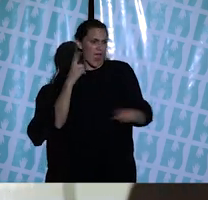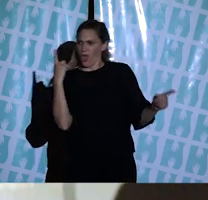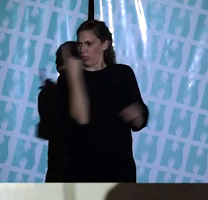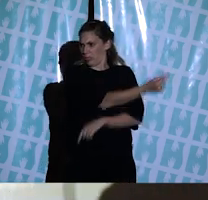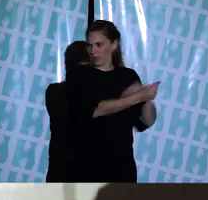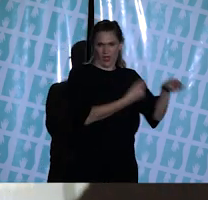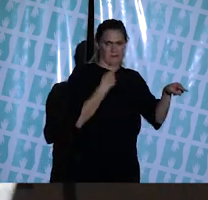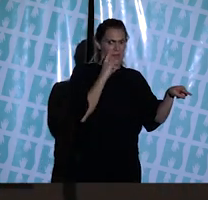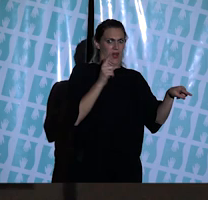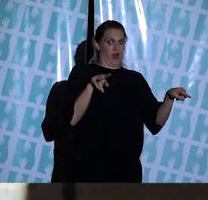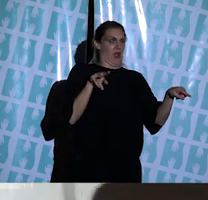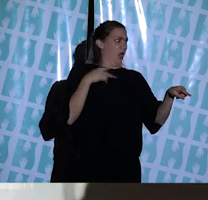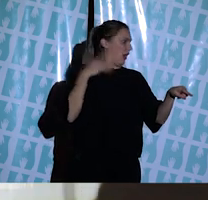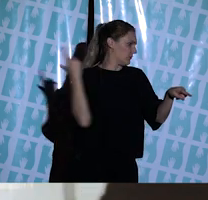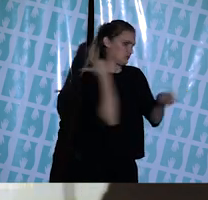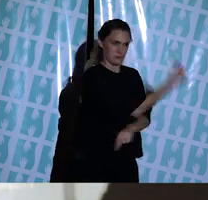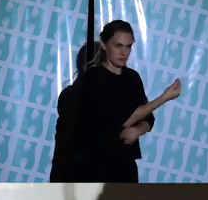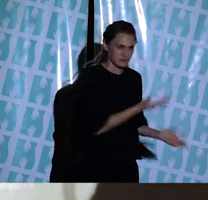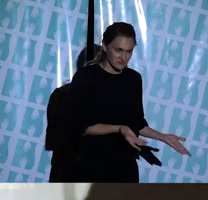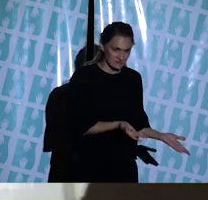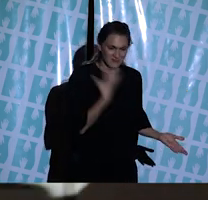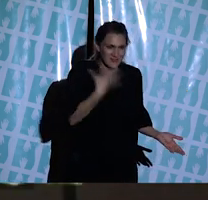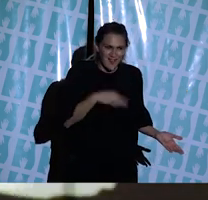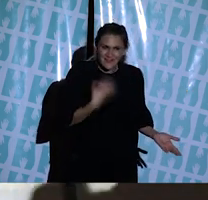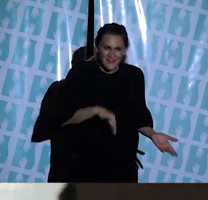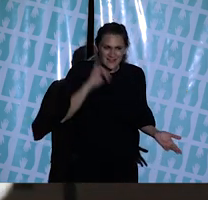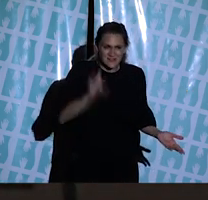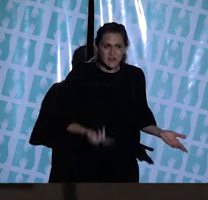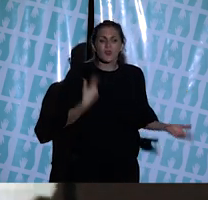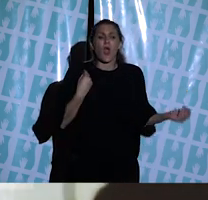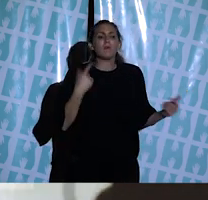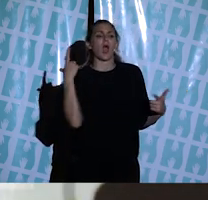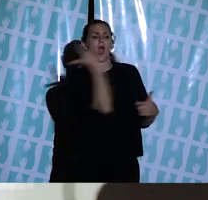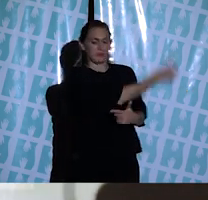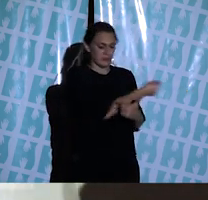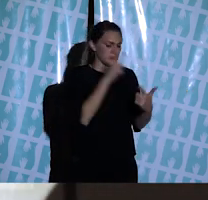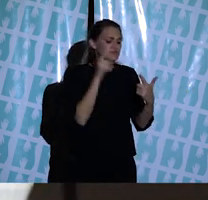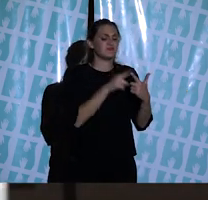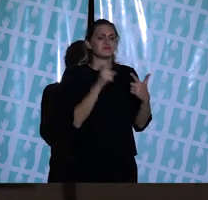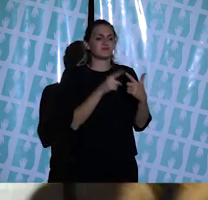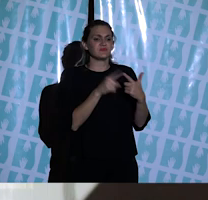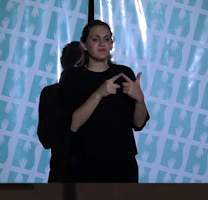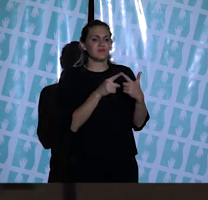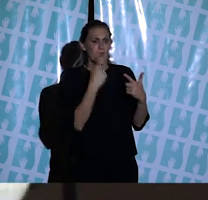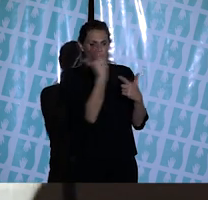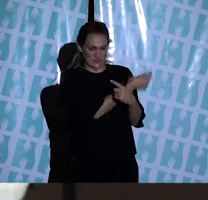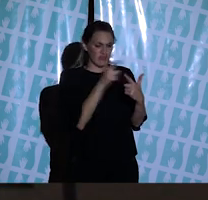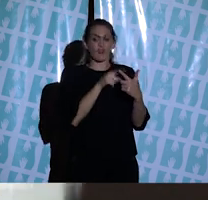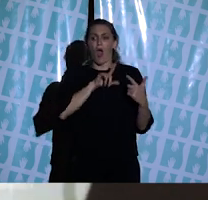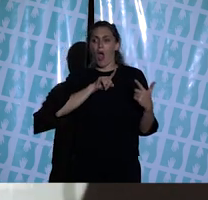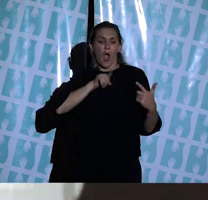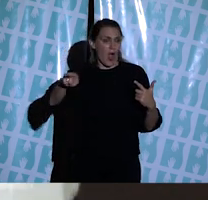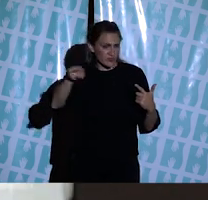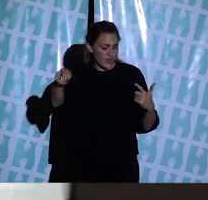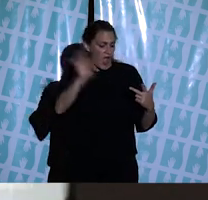atacando, podemos escapar huyendo, perdón, o huyendo, atacando